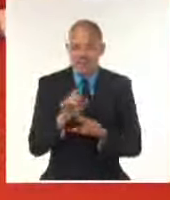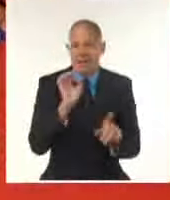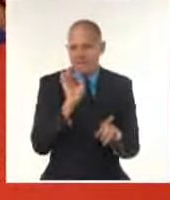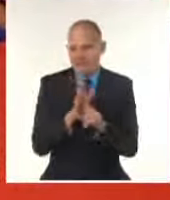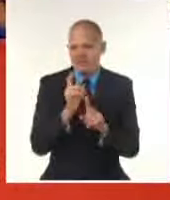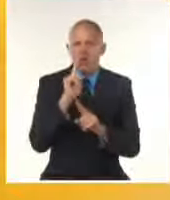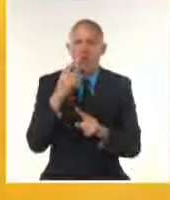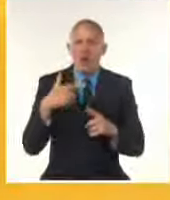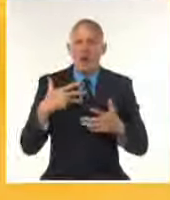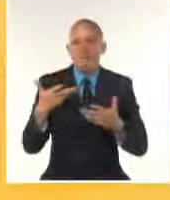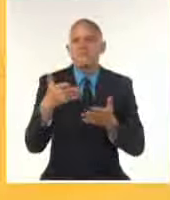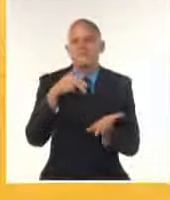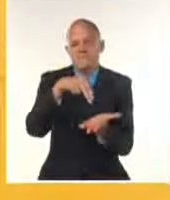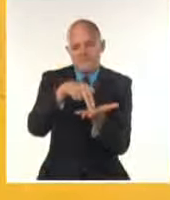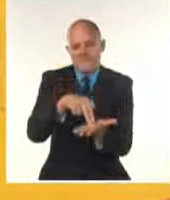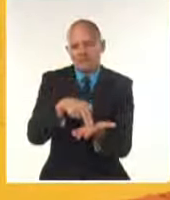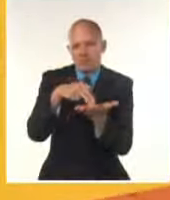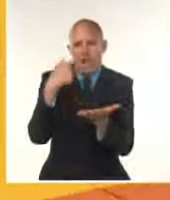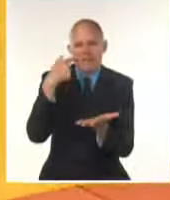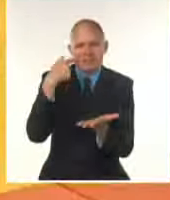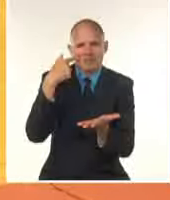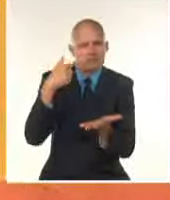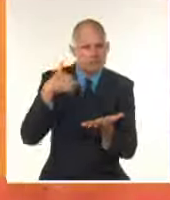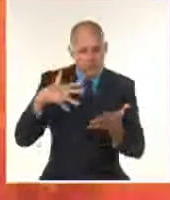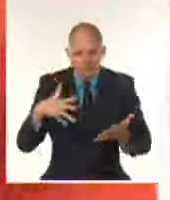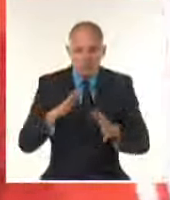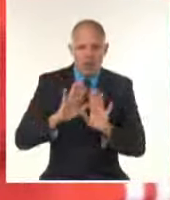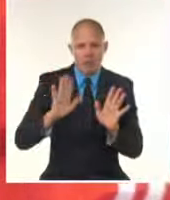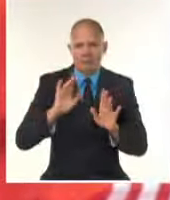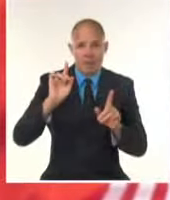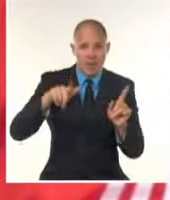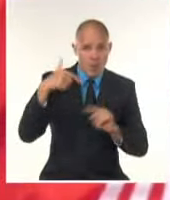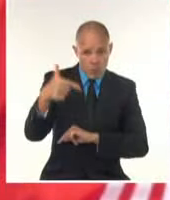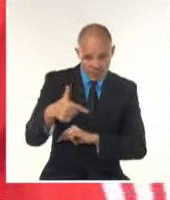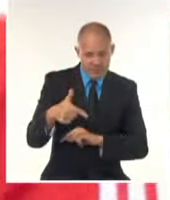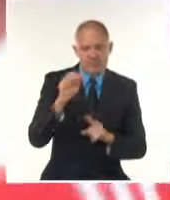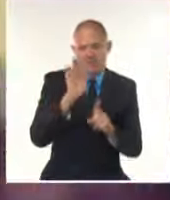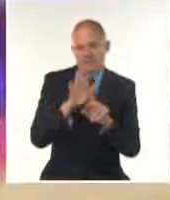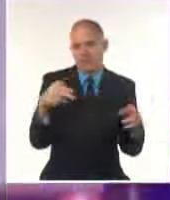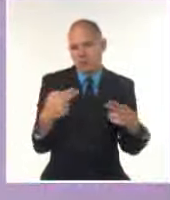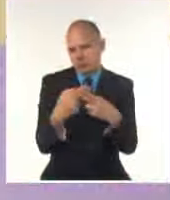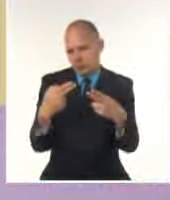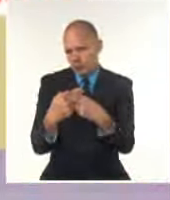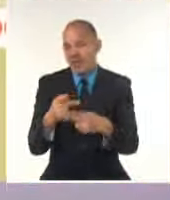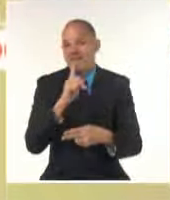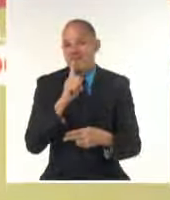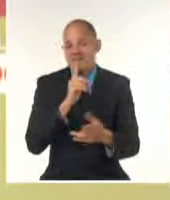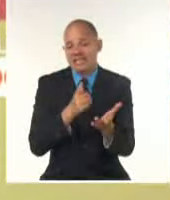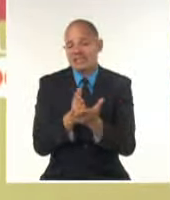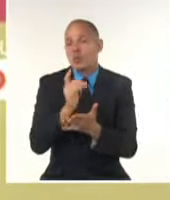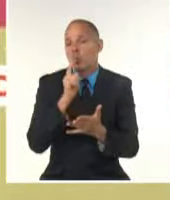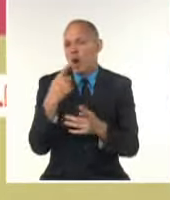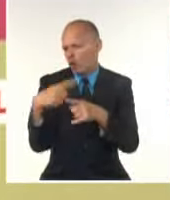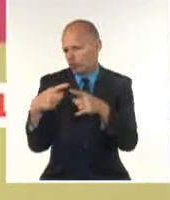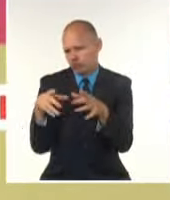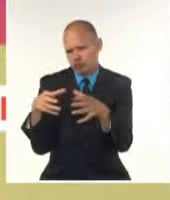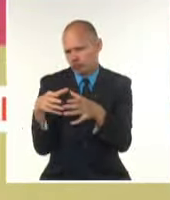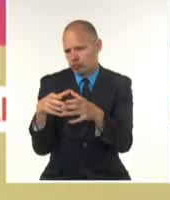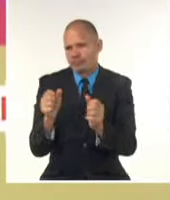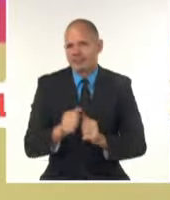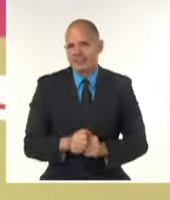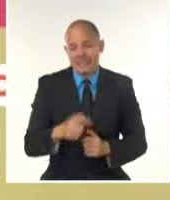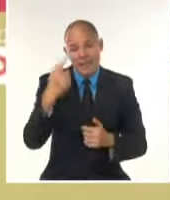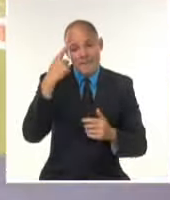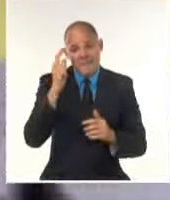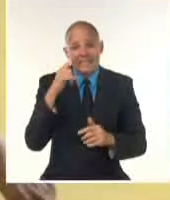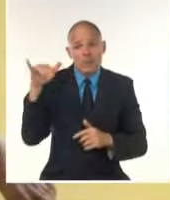oficial sin contratiempos. Estas mismas iniciarán el jueves en las competiciones, en tanto el viernes concursarán las restantes. Igualmente se espera la llegada de